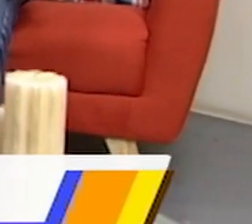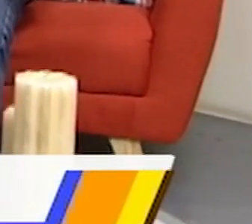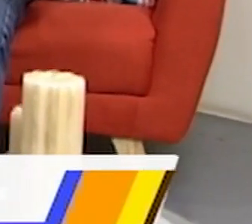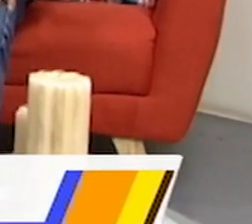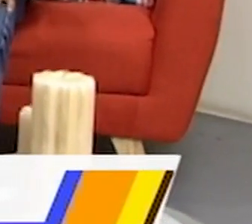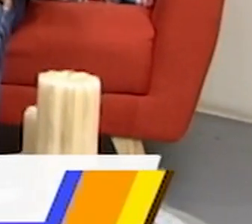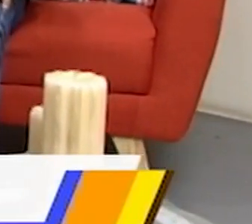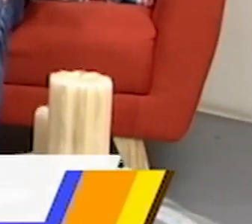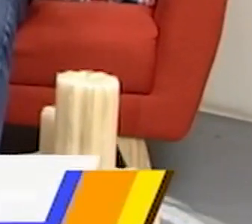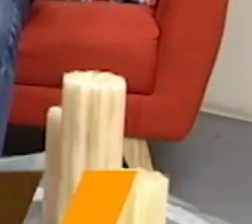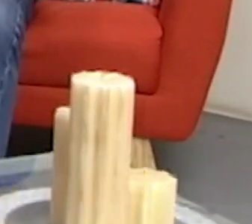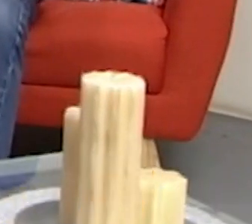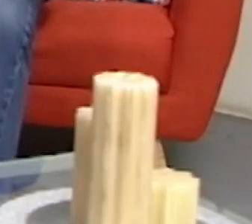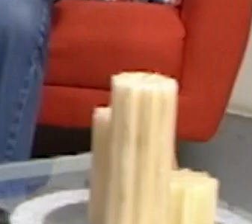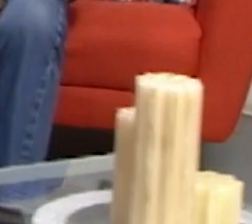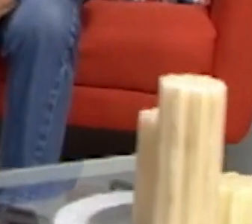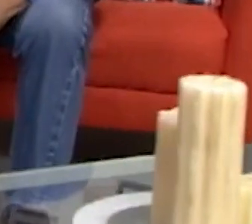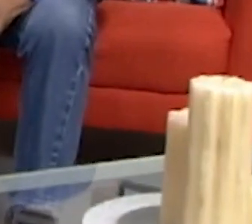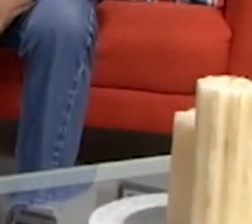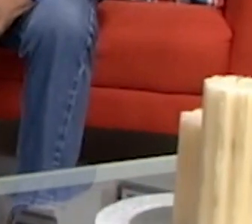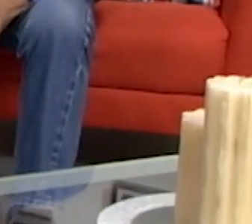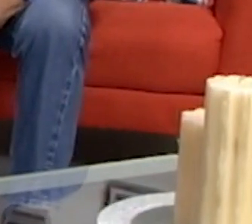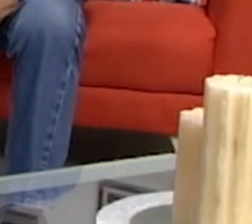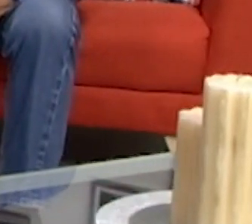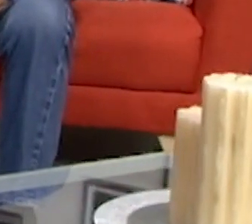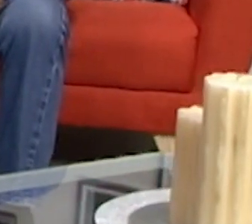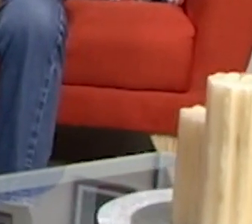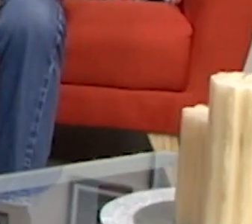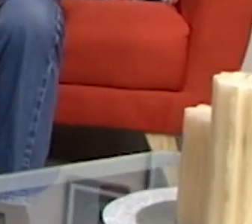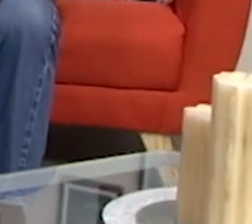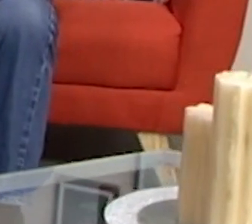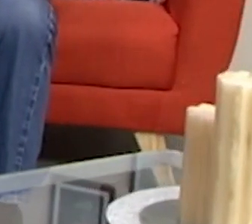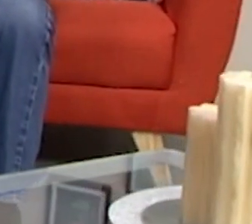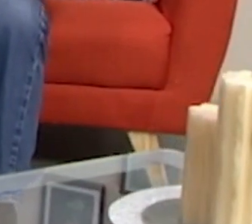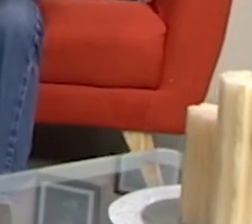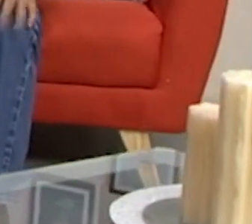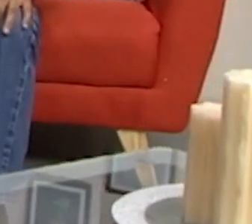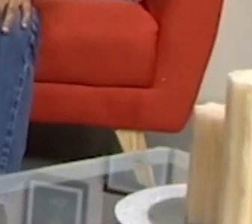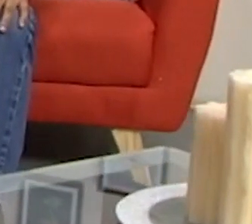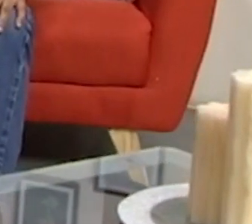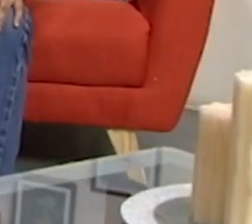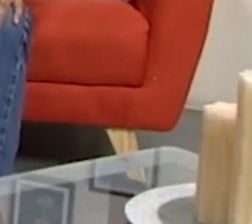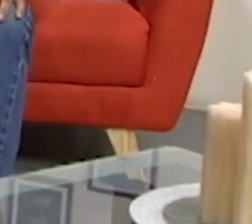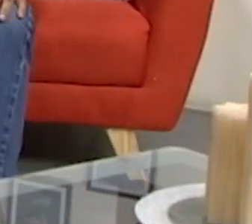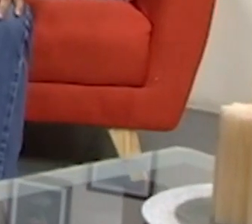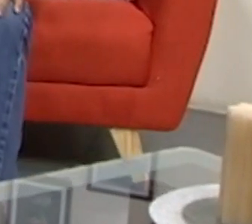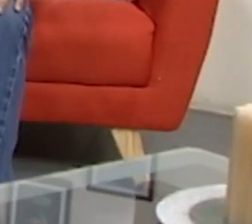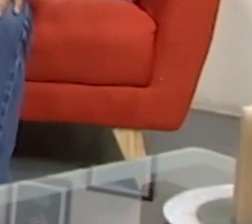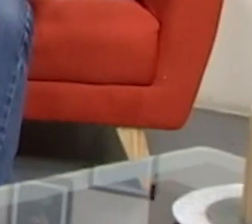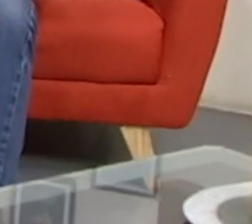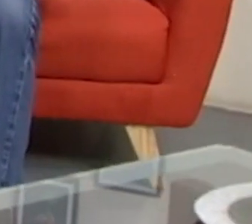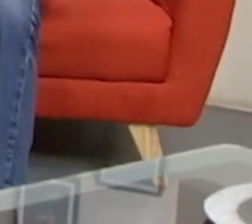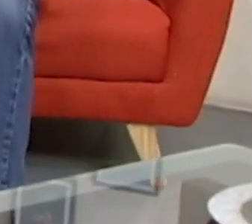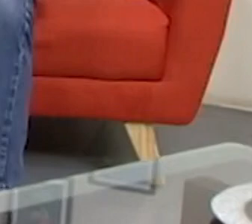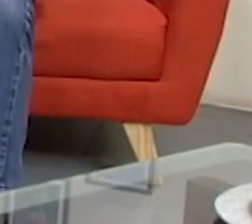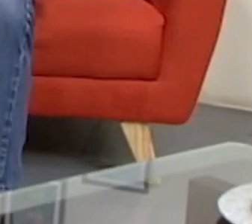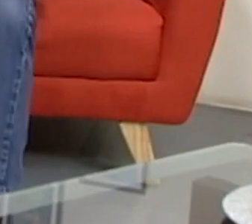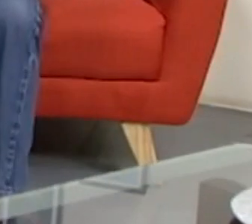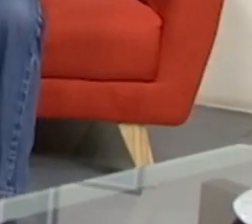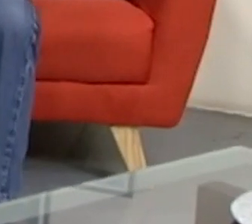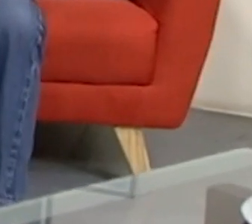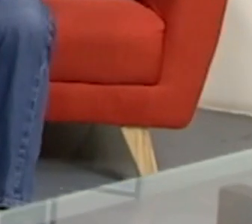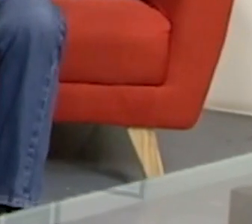Así, espérenos aquí en Café Nacional, 8 de la mañana, 101.5 Costa Rica Radio y 13 Costa Rica Televisión. Le esperamos.